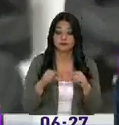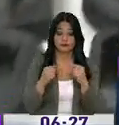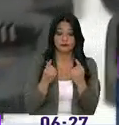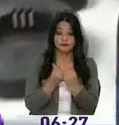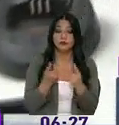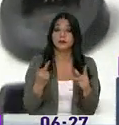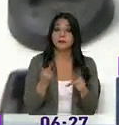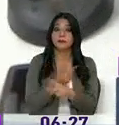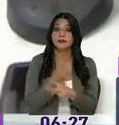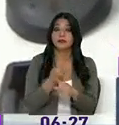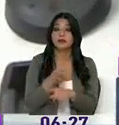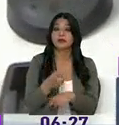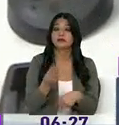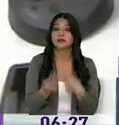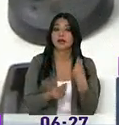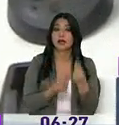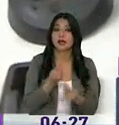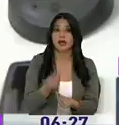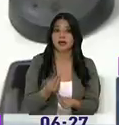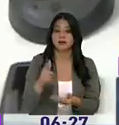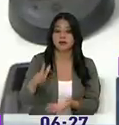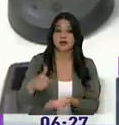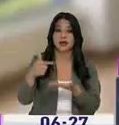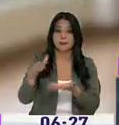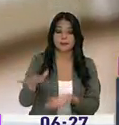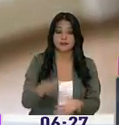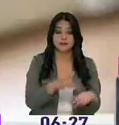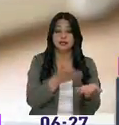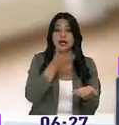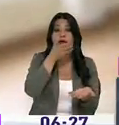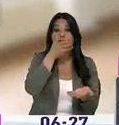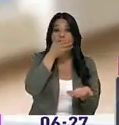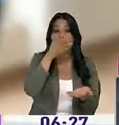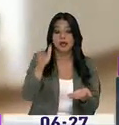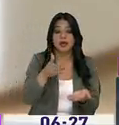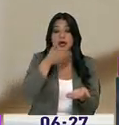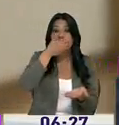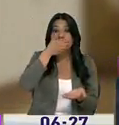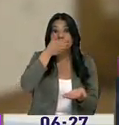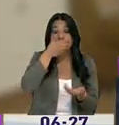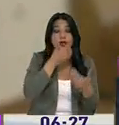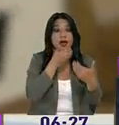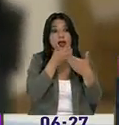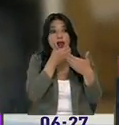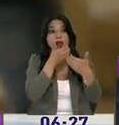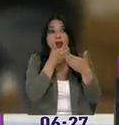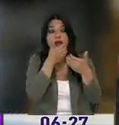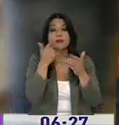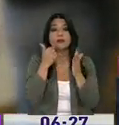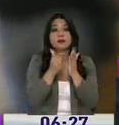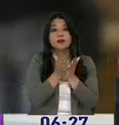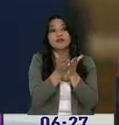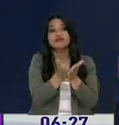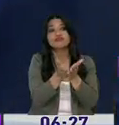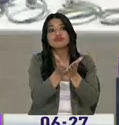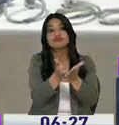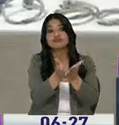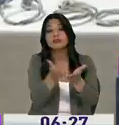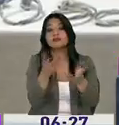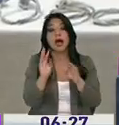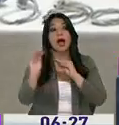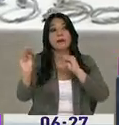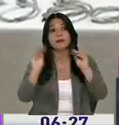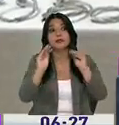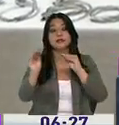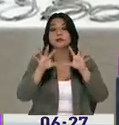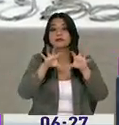organizada dedicada al almacenamiento de radios que les permitía conocer detalles de embarcaciones en alta mar. Los agentes